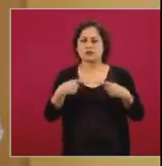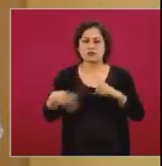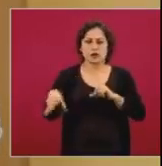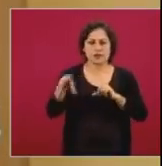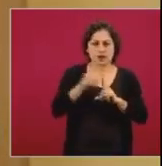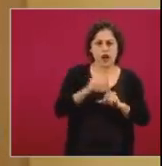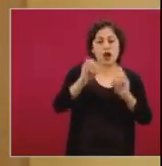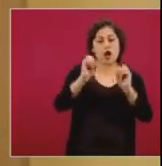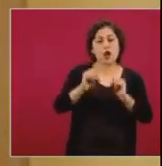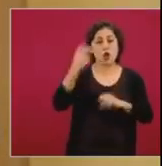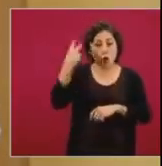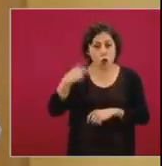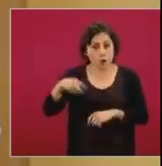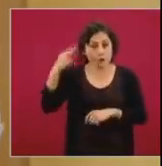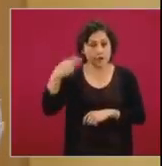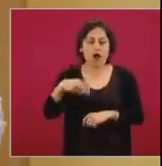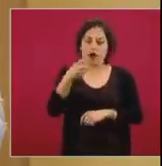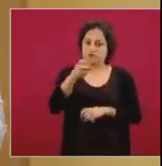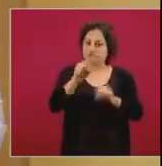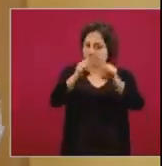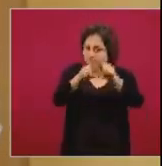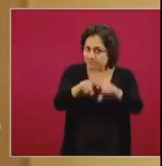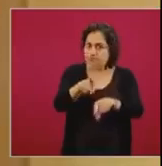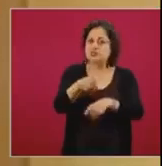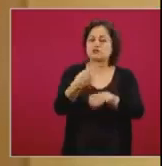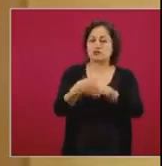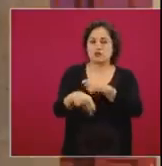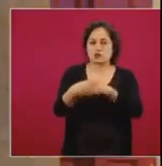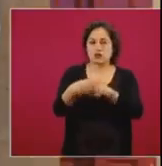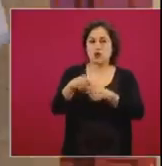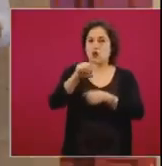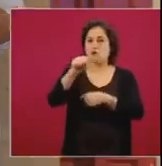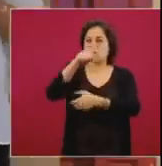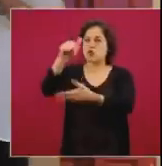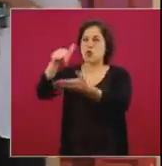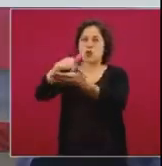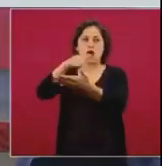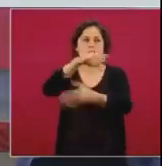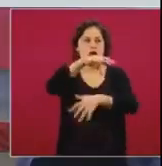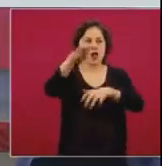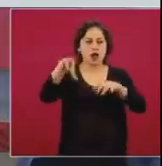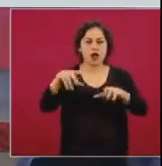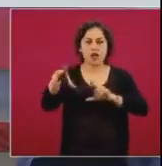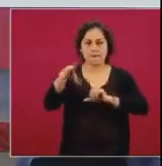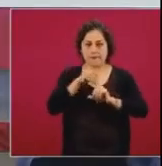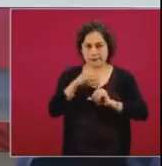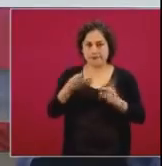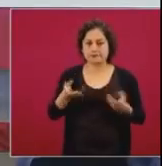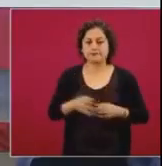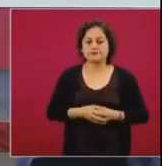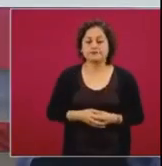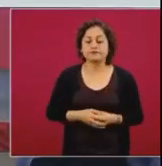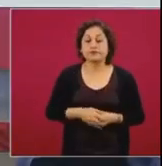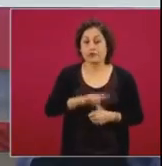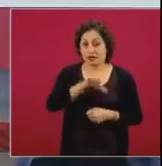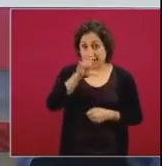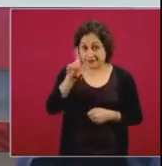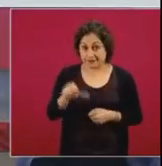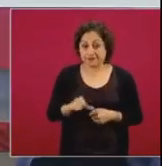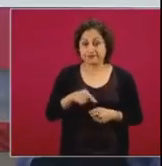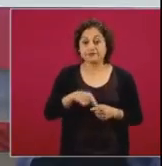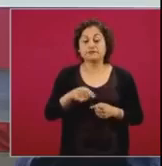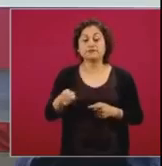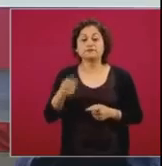viajado, porque también esto también influye mucho a áreas endémicas. Y después de eso lo que nos van a hacer es una